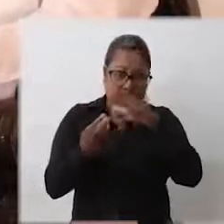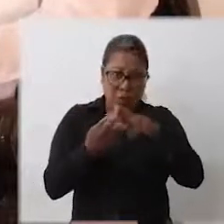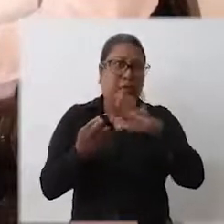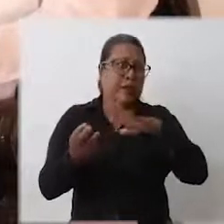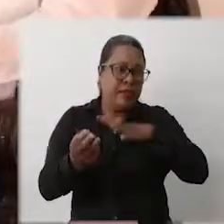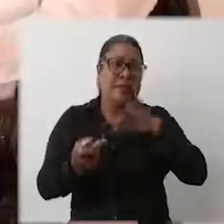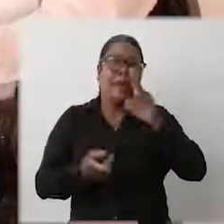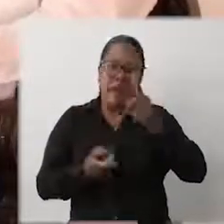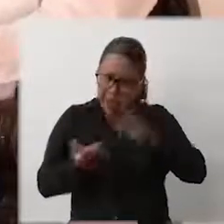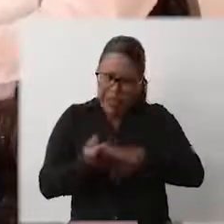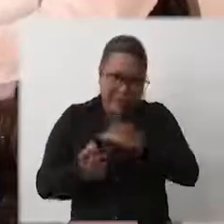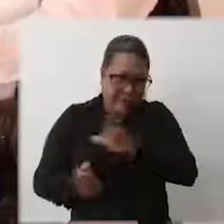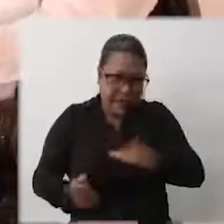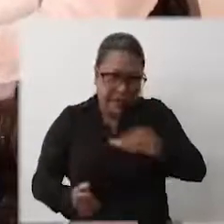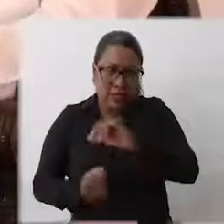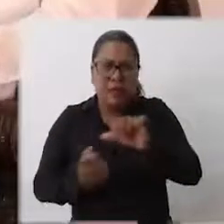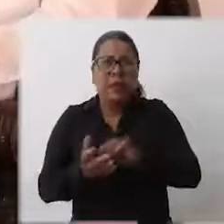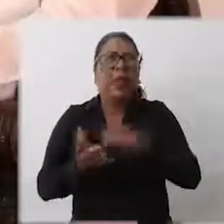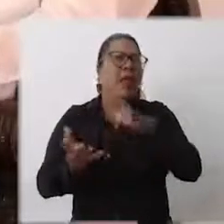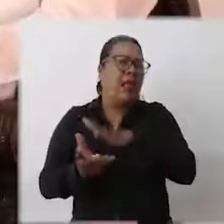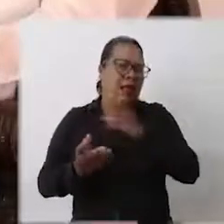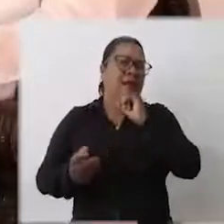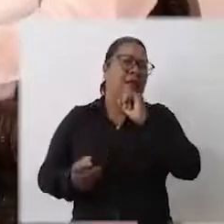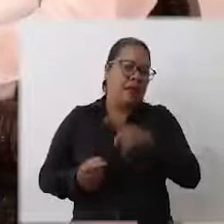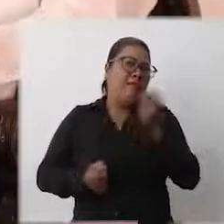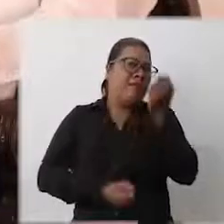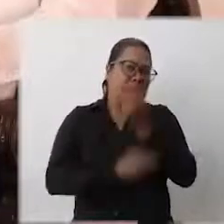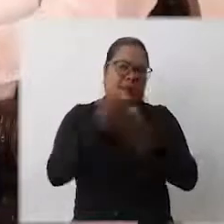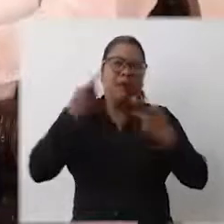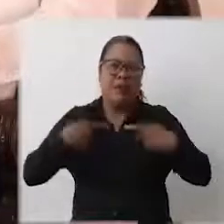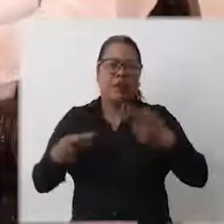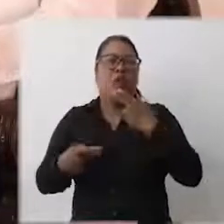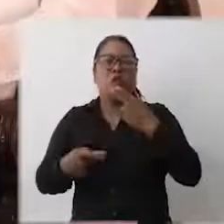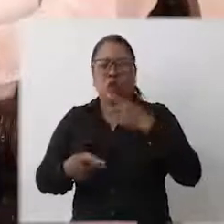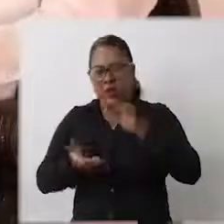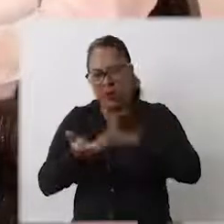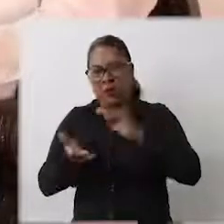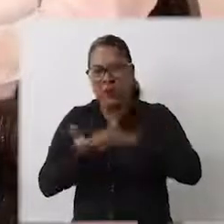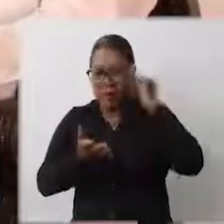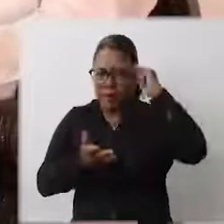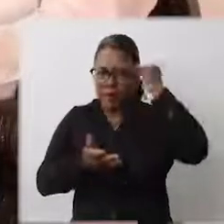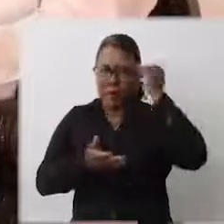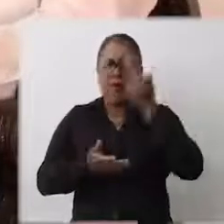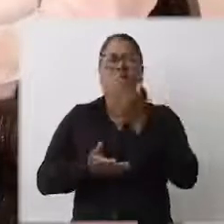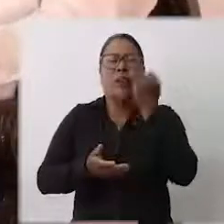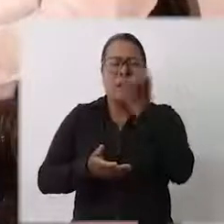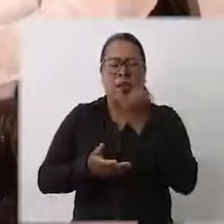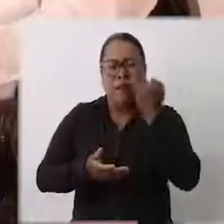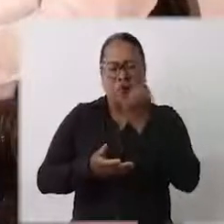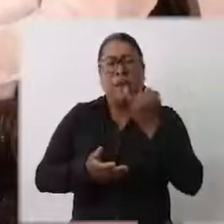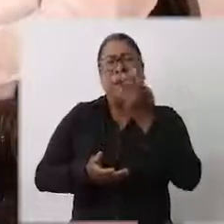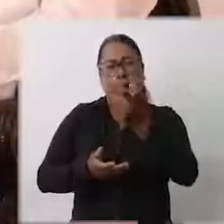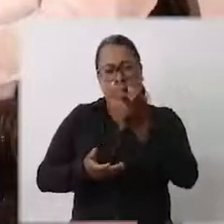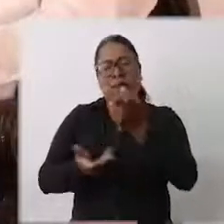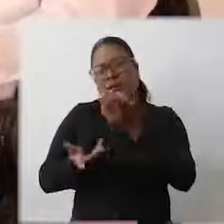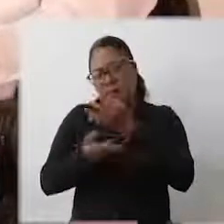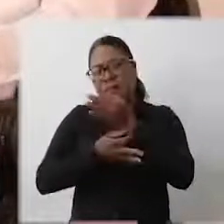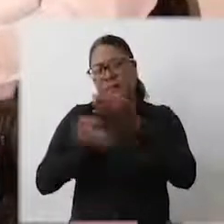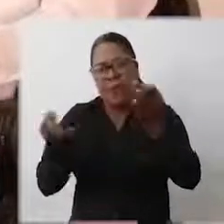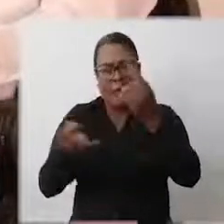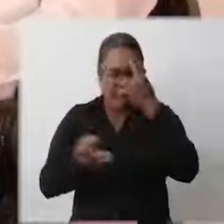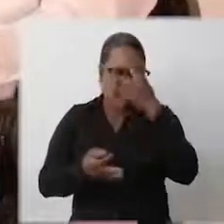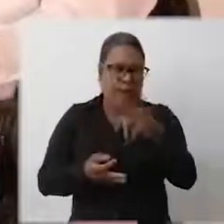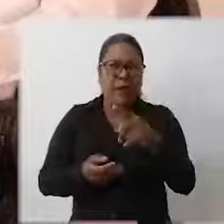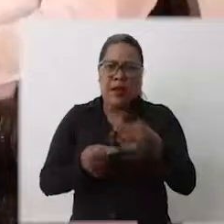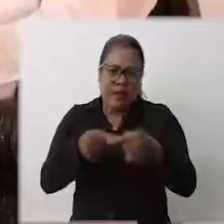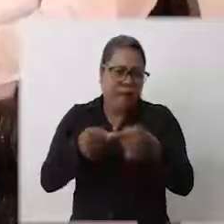tenga la trascendencia, sino la relevancia que marca como tal una acción de este tipo, y sobre todo porque